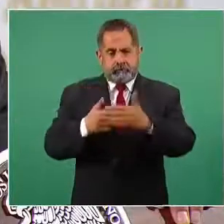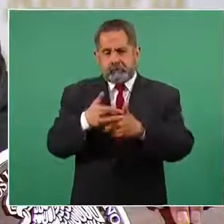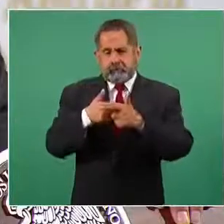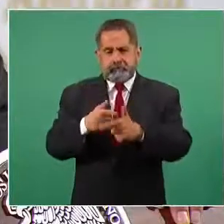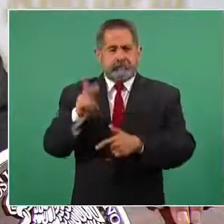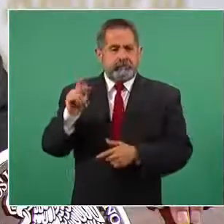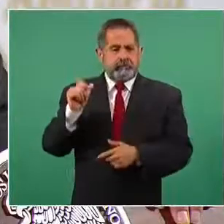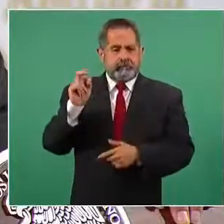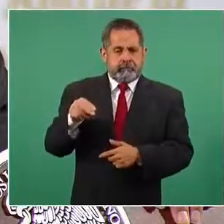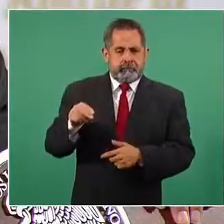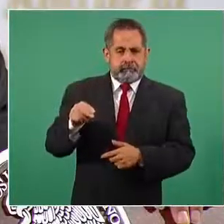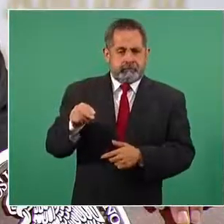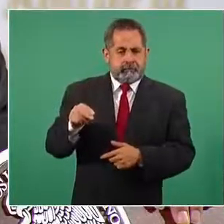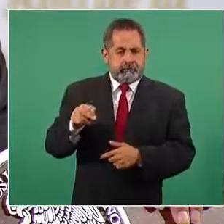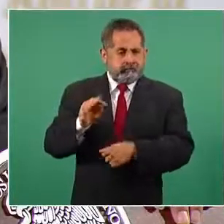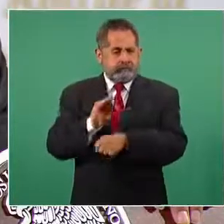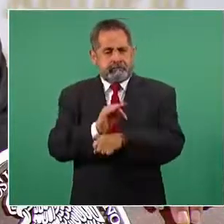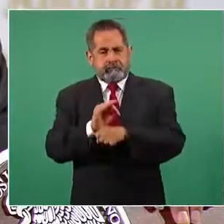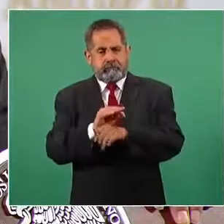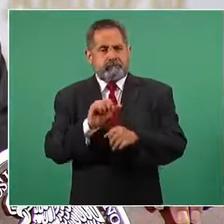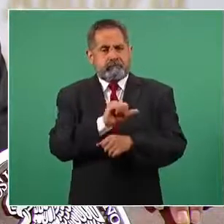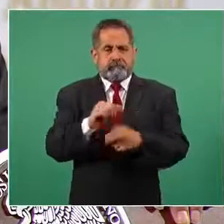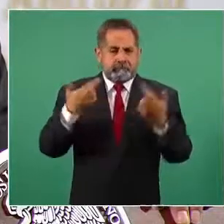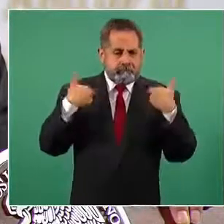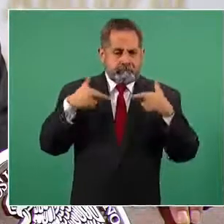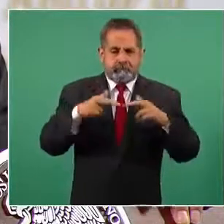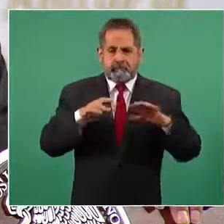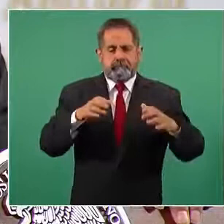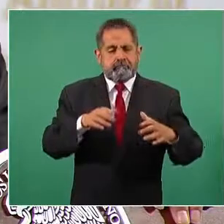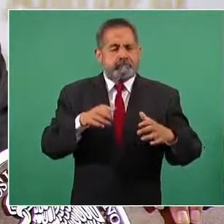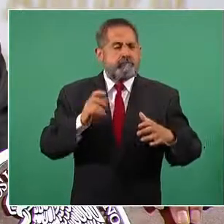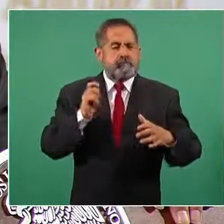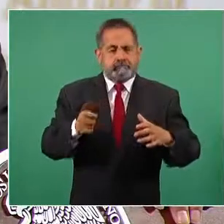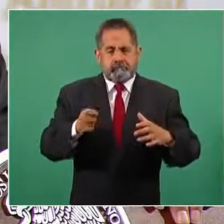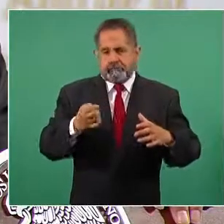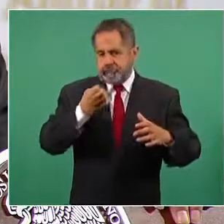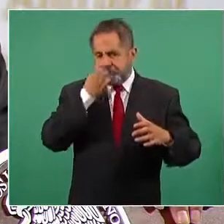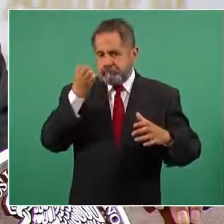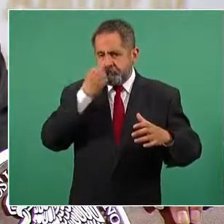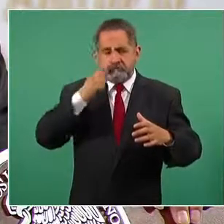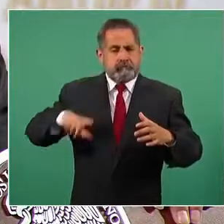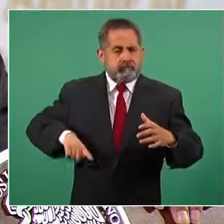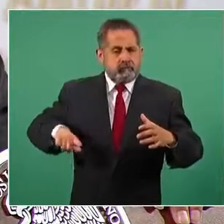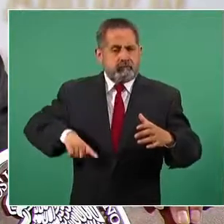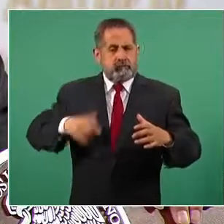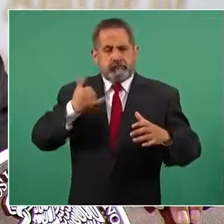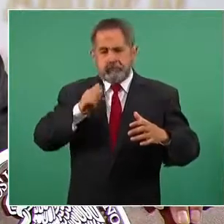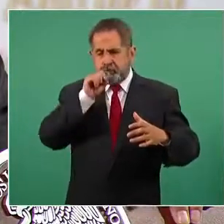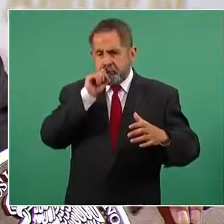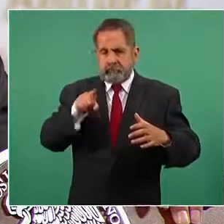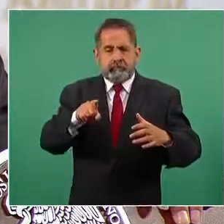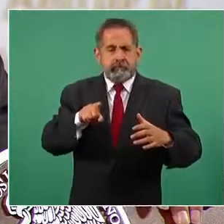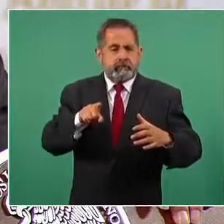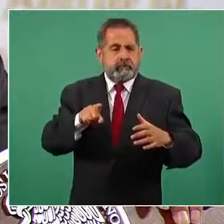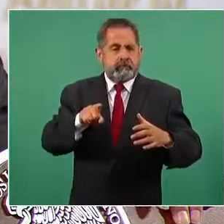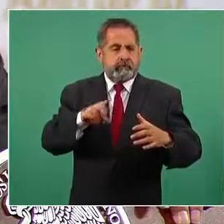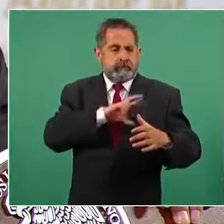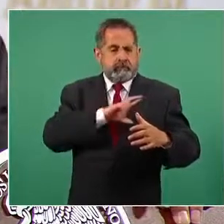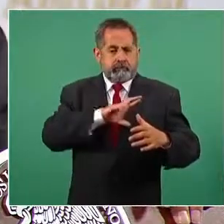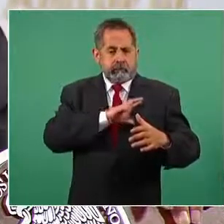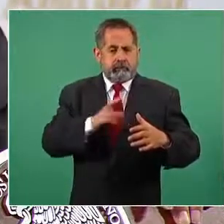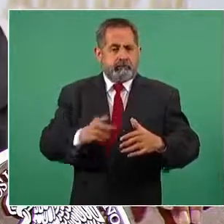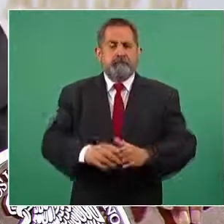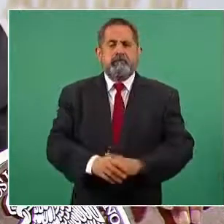plan de proteger a maestros, tanto de escuelas públicas como de escuelas